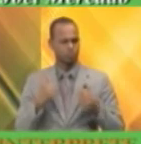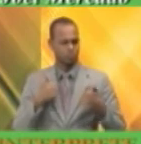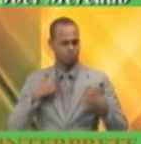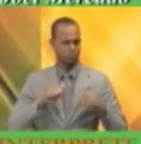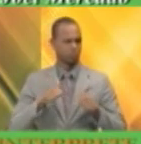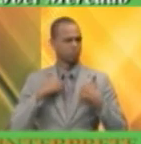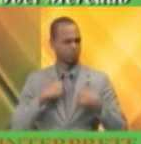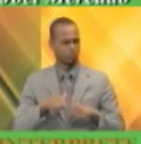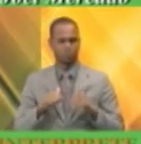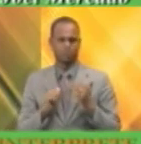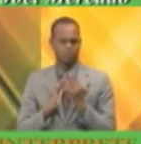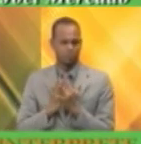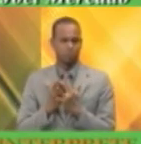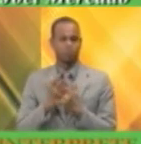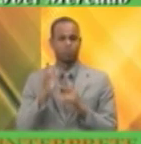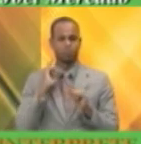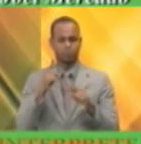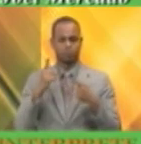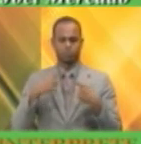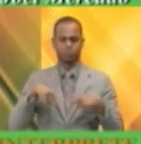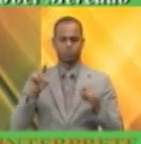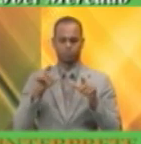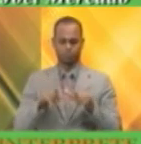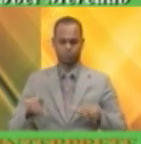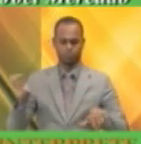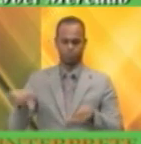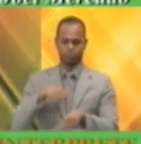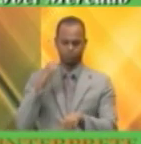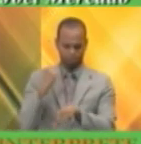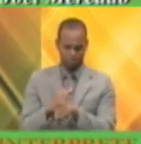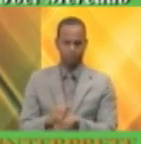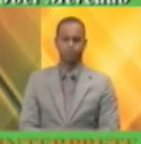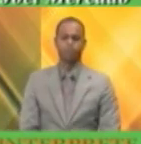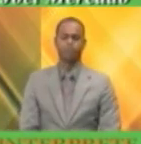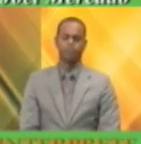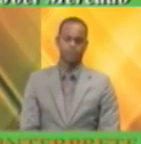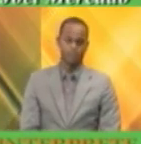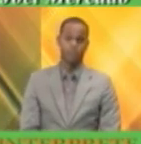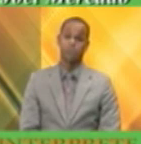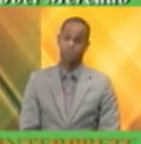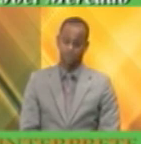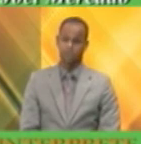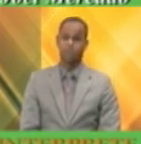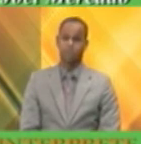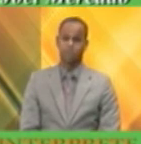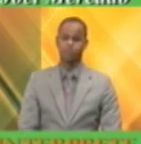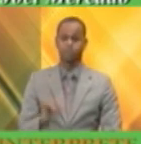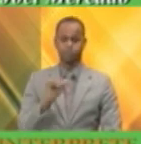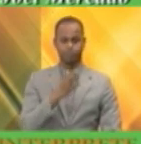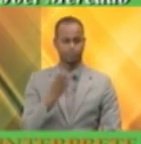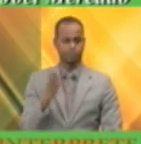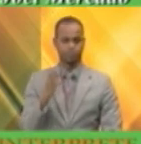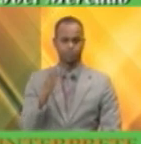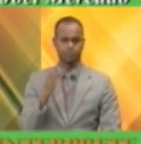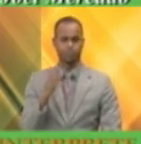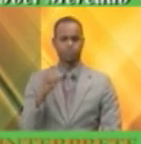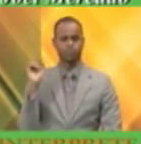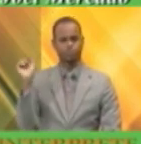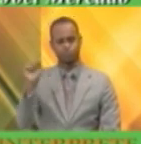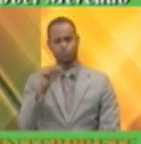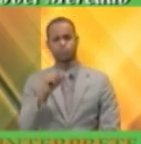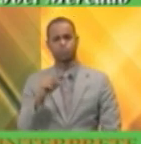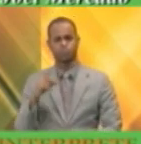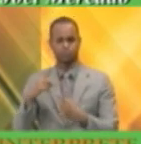es coroso que sí. Para ganarse el espacio que hay que ganarse, como se lo van ganando todos los otros atletas,